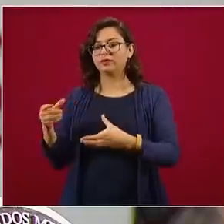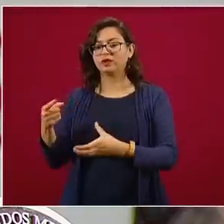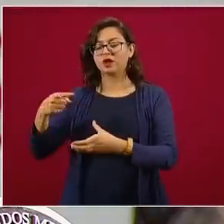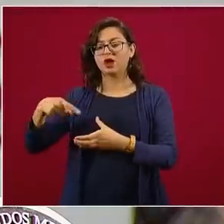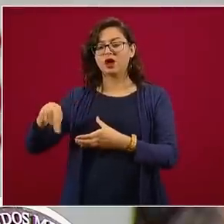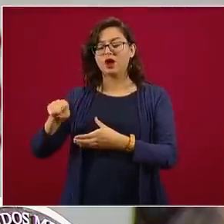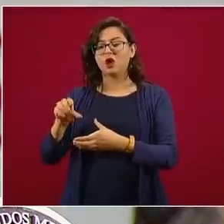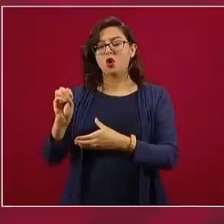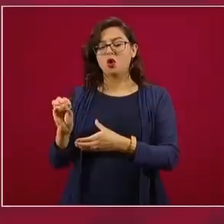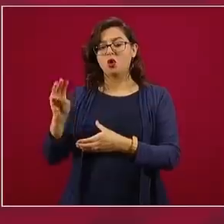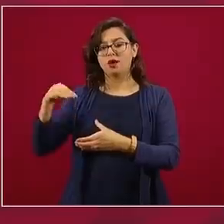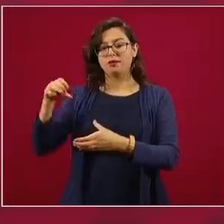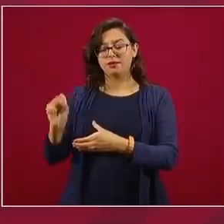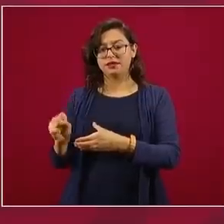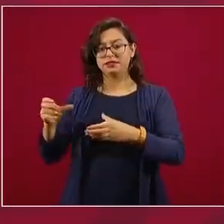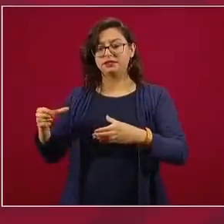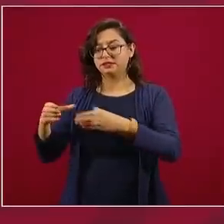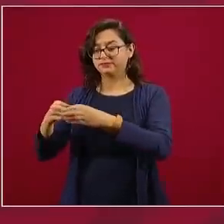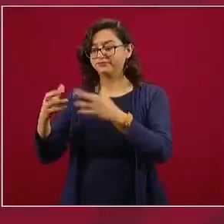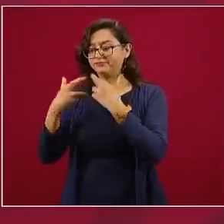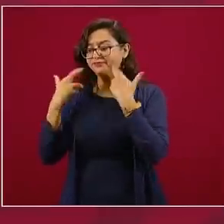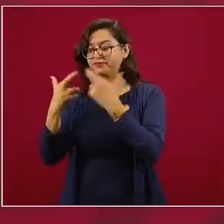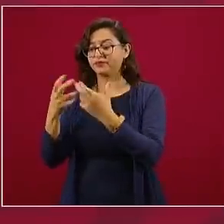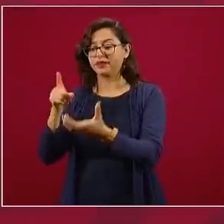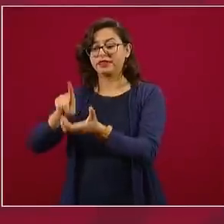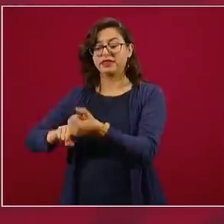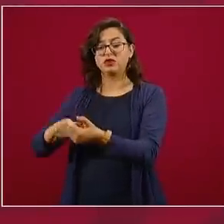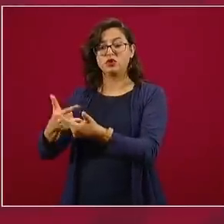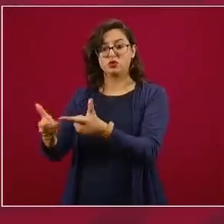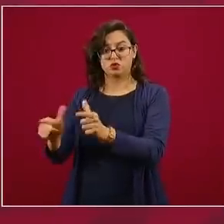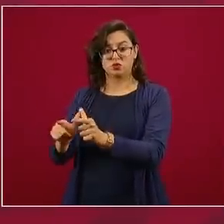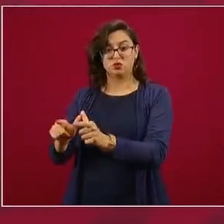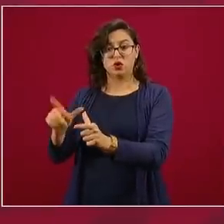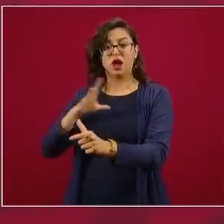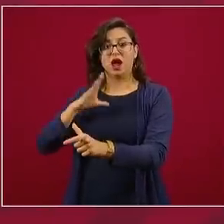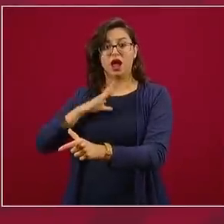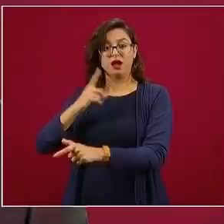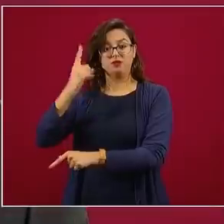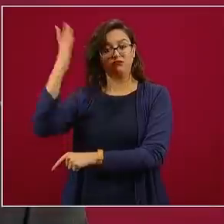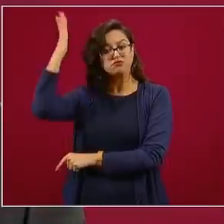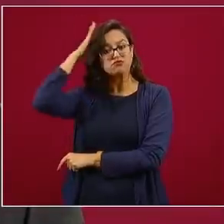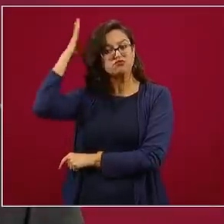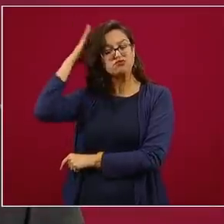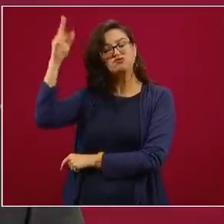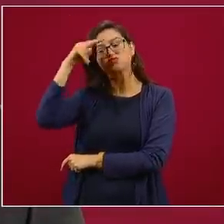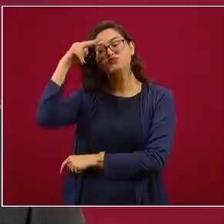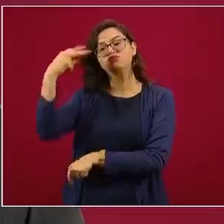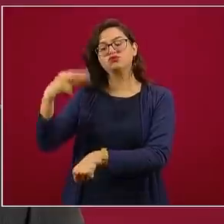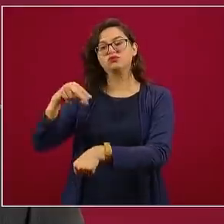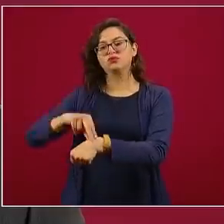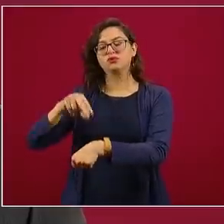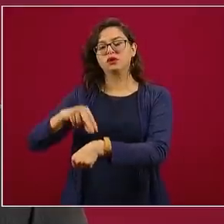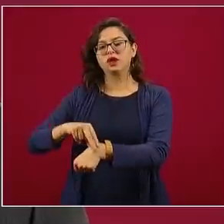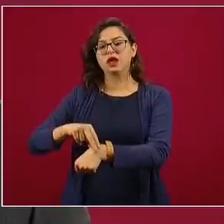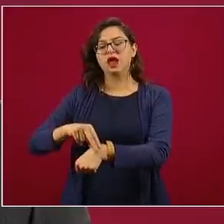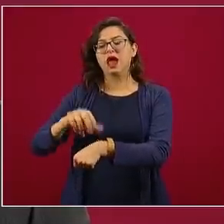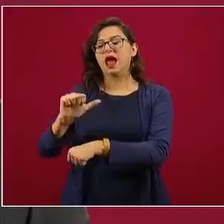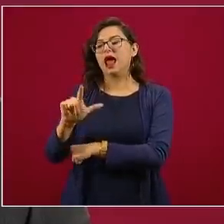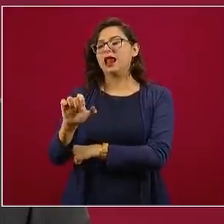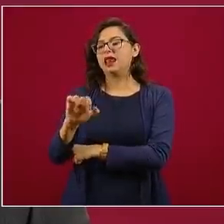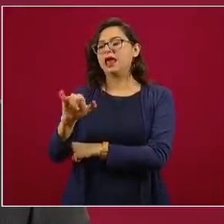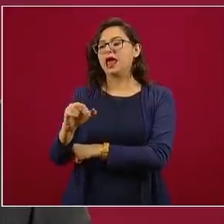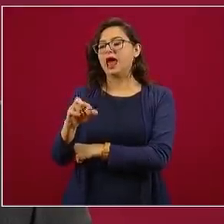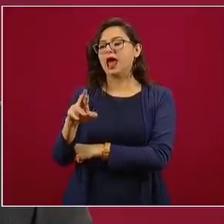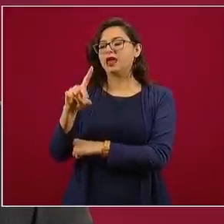Organización Mundial de la Salud. Y en este grupo lo encabeza un mexicano, el doctor Alejandro Cravioto Quintana, quien es